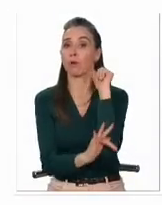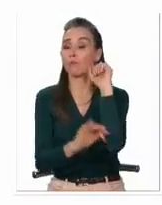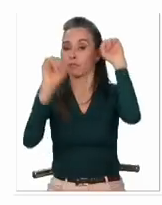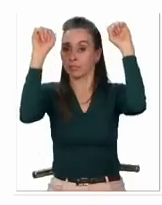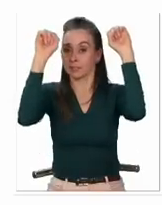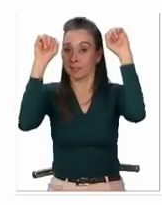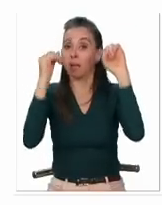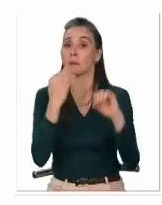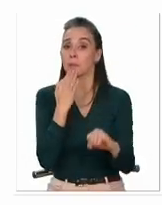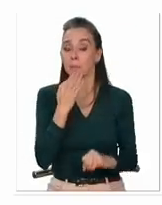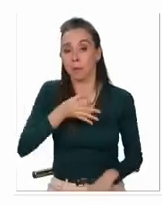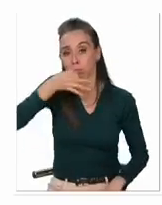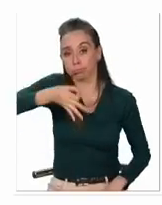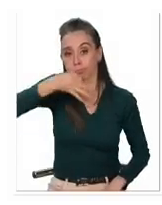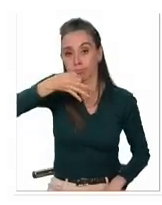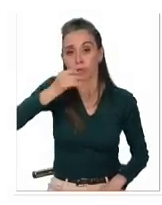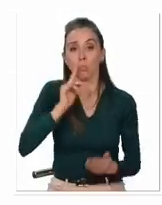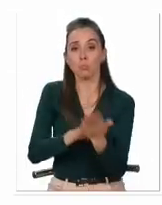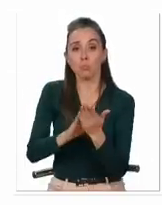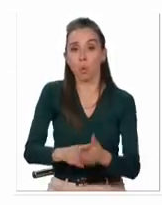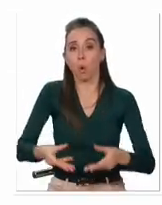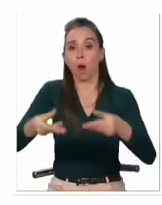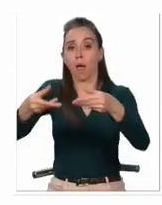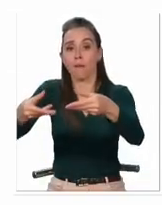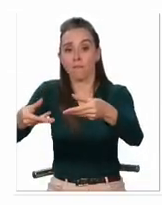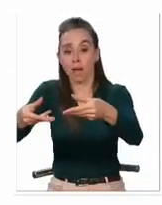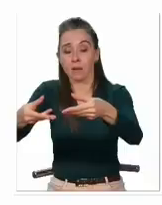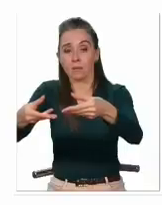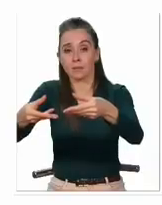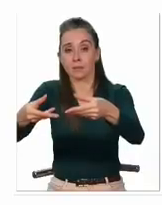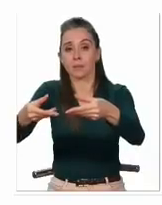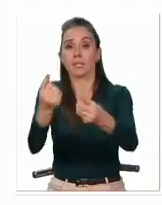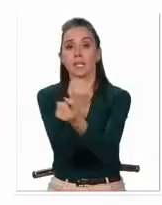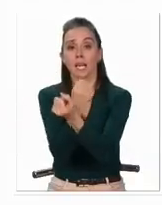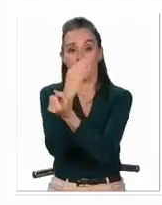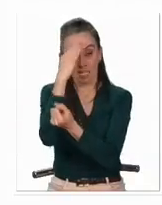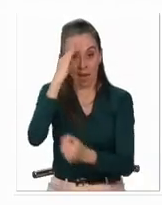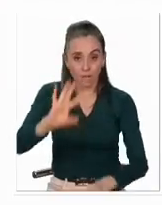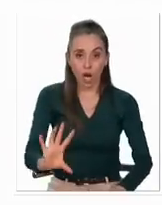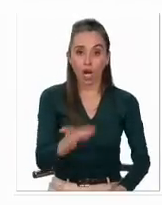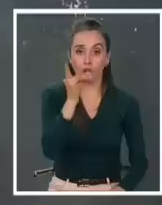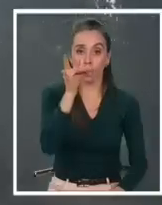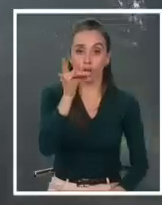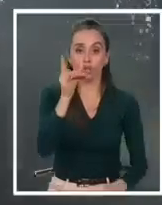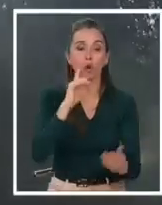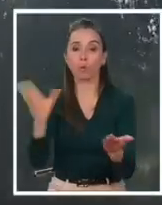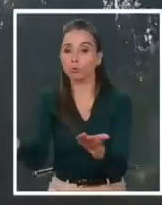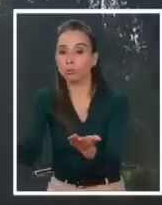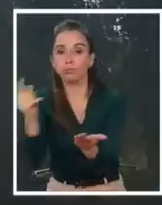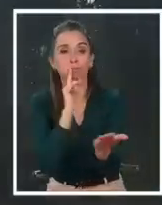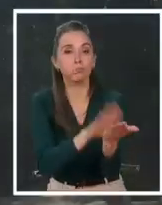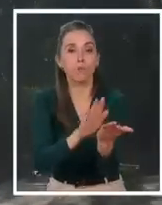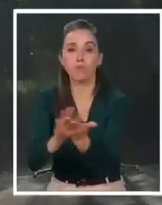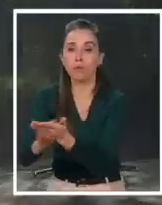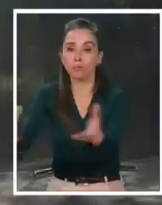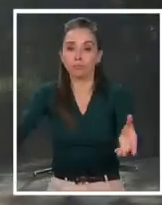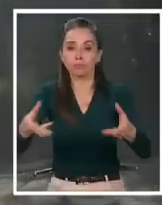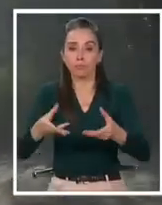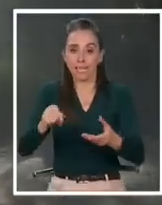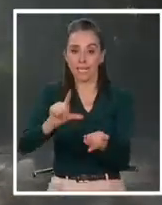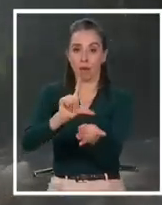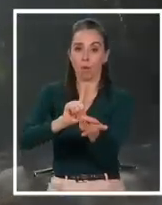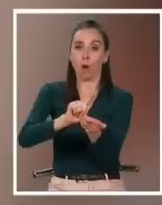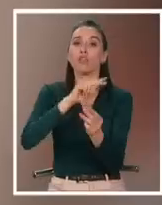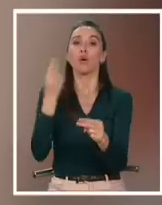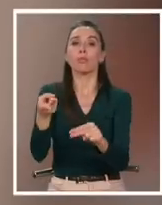Público. También expuso como medio de prueba lo que, según él, Carabineros encontró en el levantamiento de evidencia en el terreno